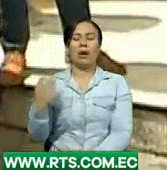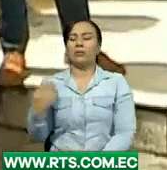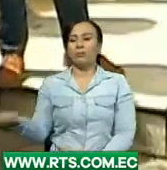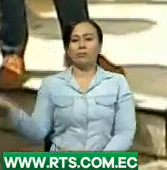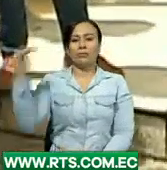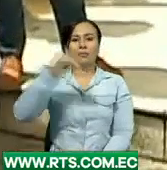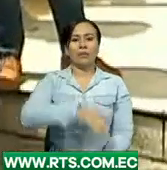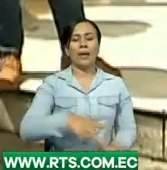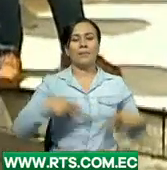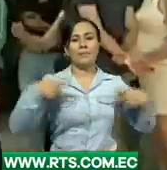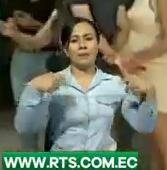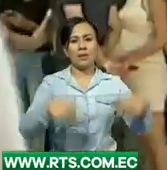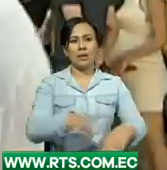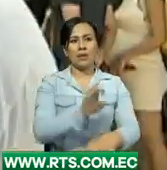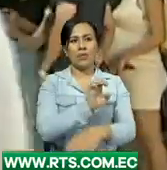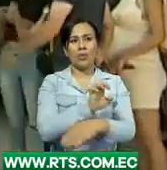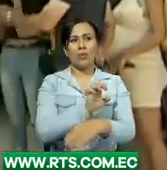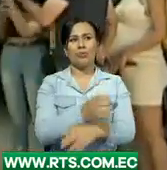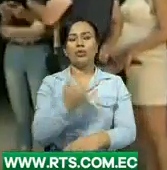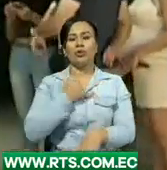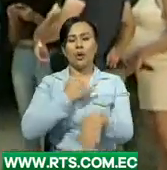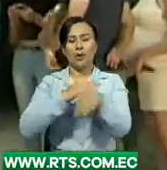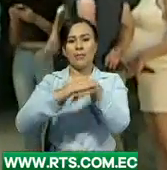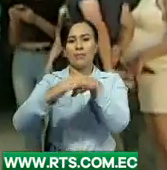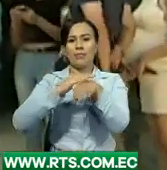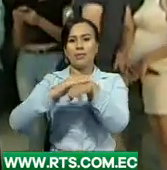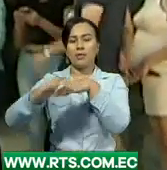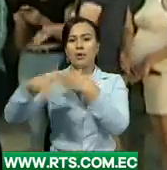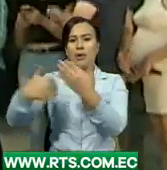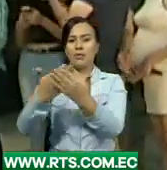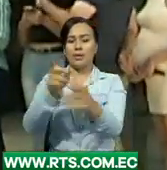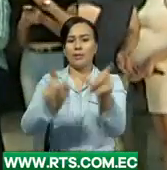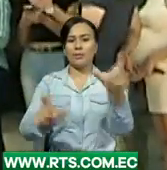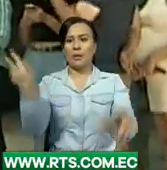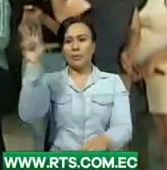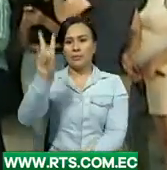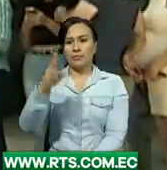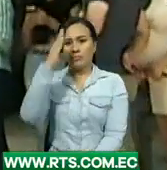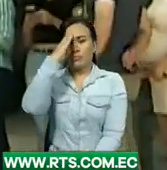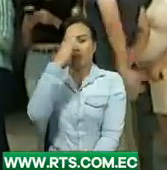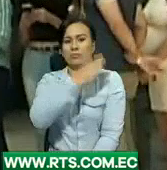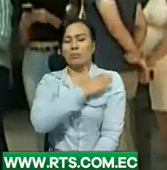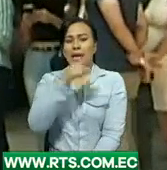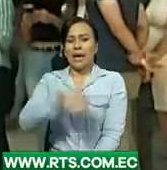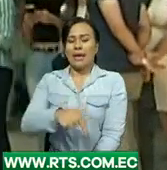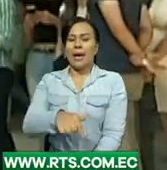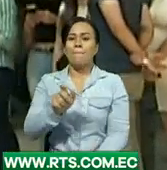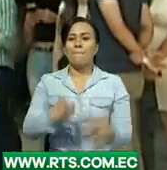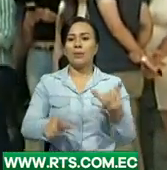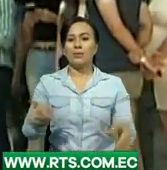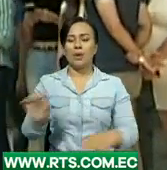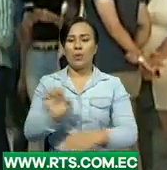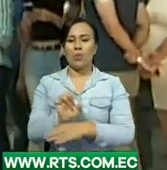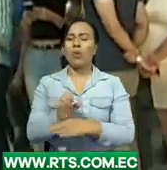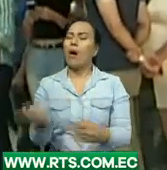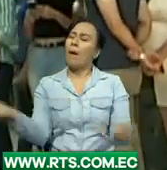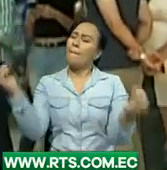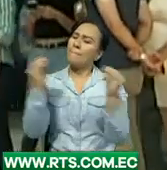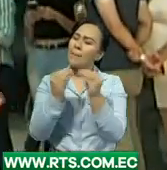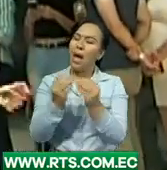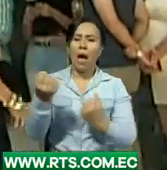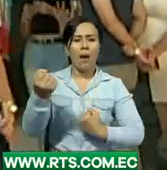en la protesta. Hago un llamado a todos los venezolanos militares que nos encontramos aquí en el pueblo de Ecuador a sumarnos a esta